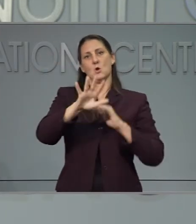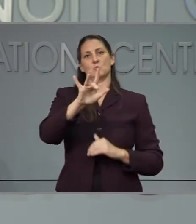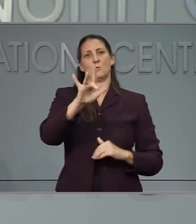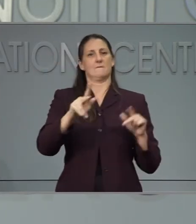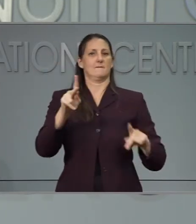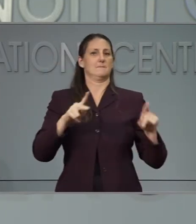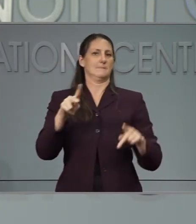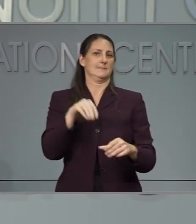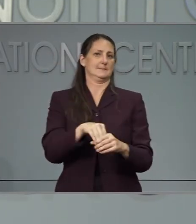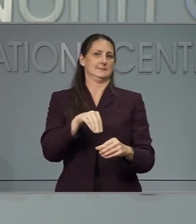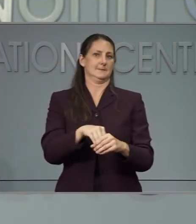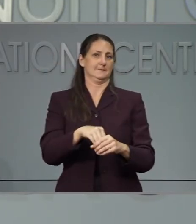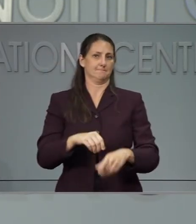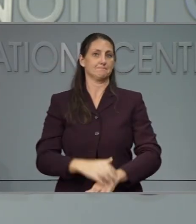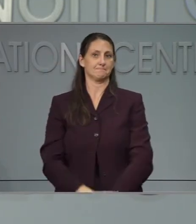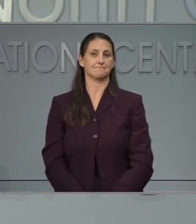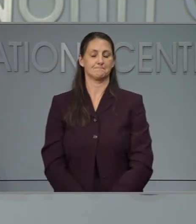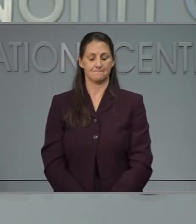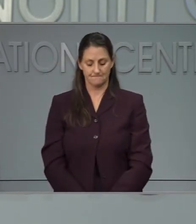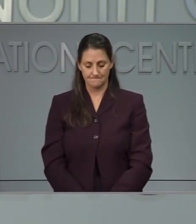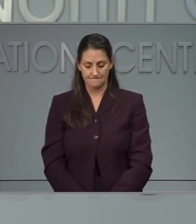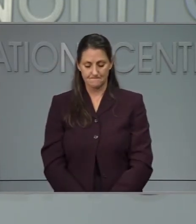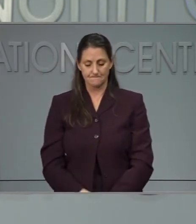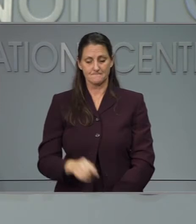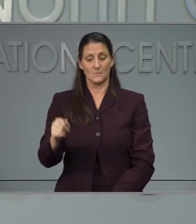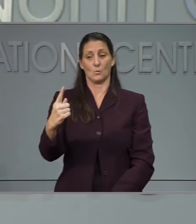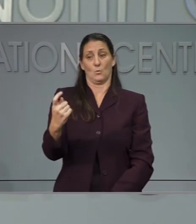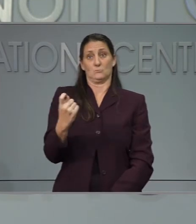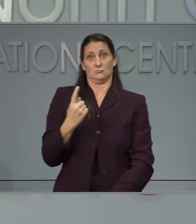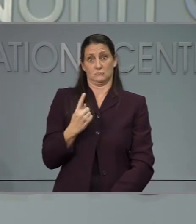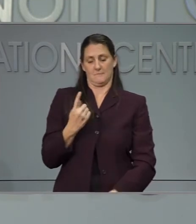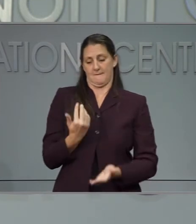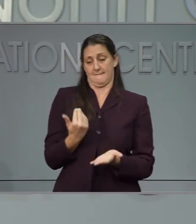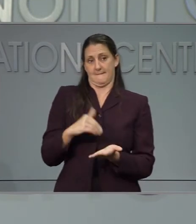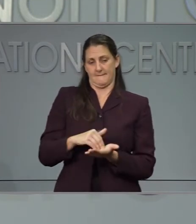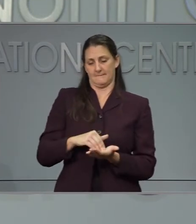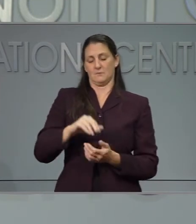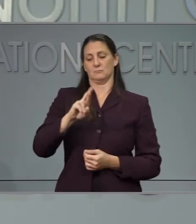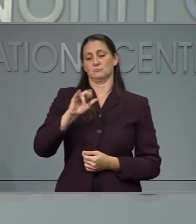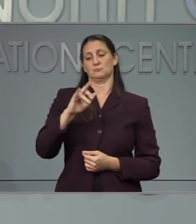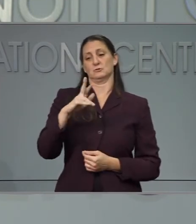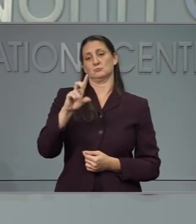De seguimiento, Richard Craver, de Winston-Salem Journal.